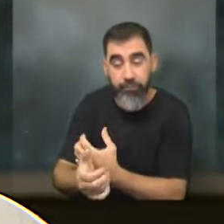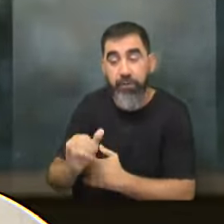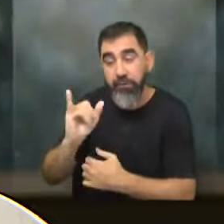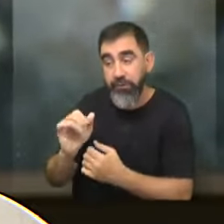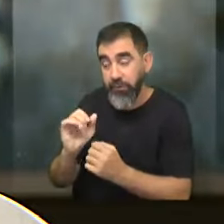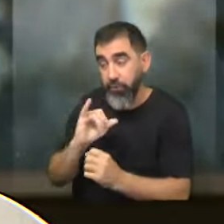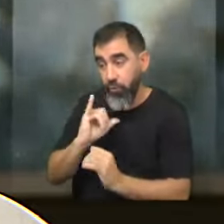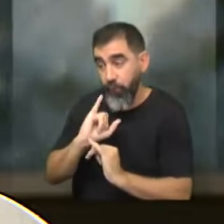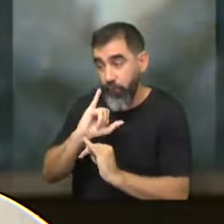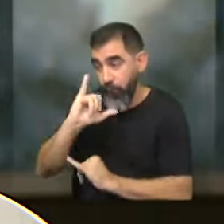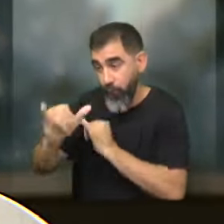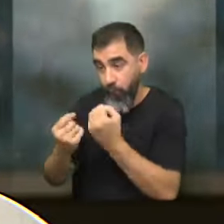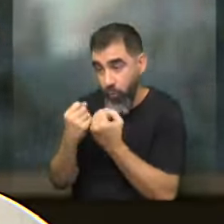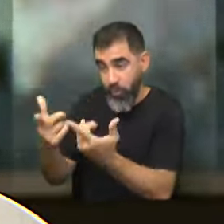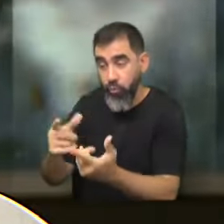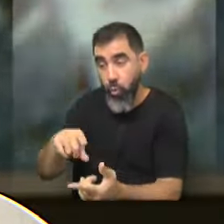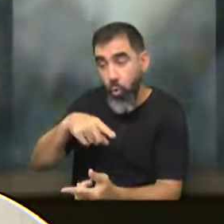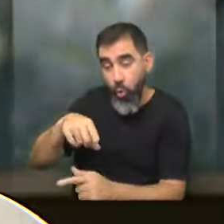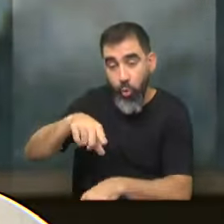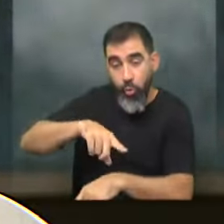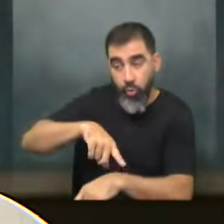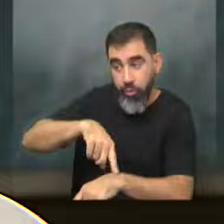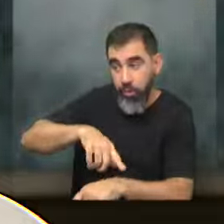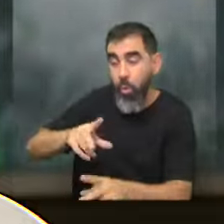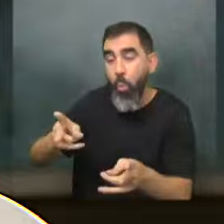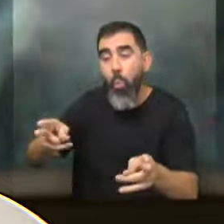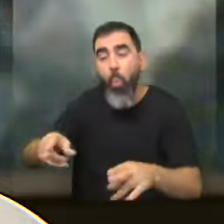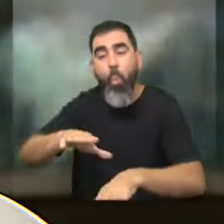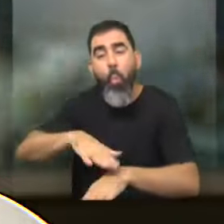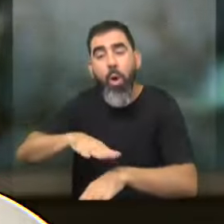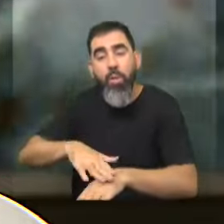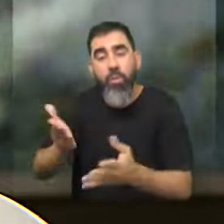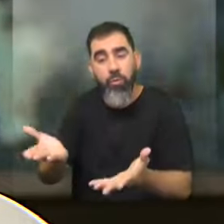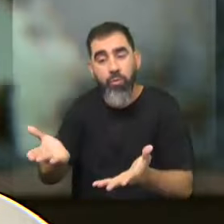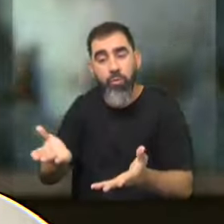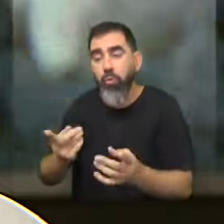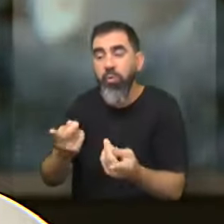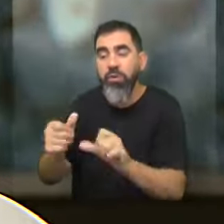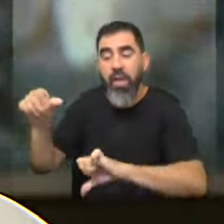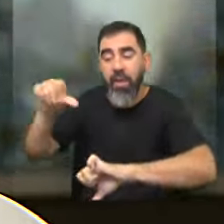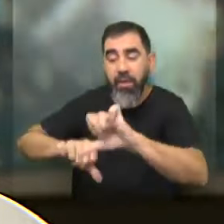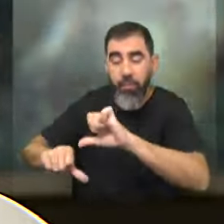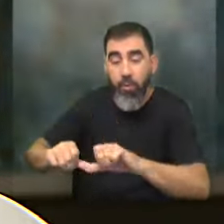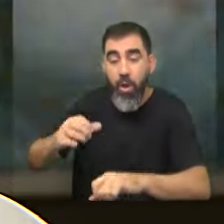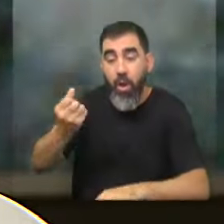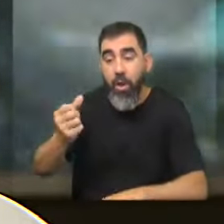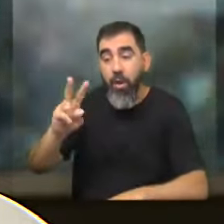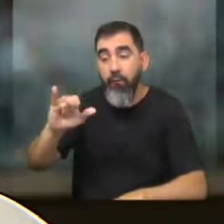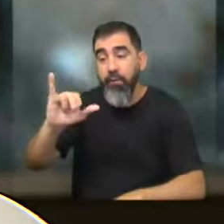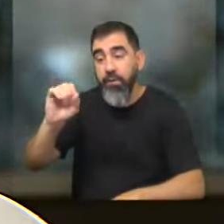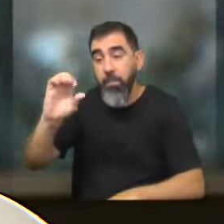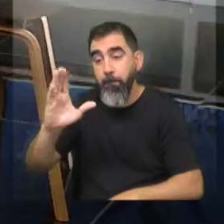los adultos, ellos pueden tomar ahí medidas de manejo. Y no que tengan que hacer con químicos. Acá tenemos, por ejemplo, esta avispa es un